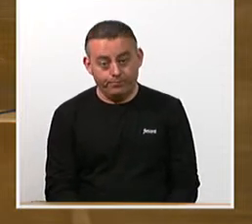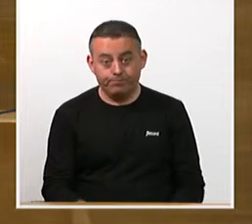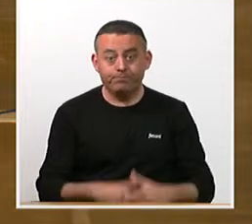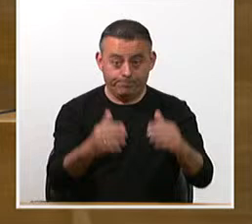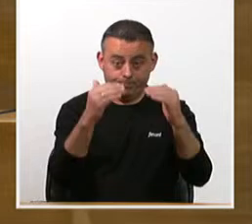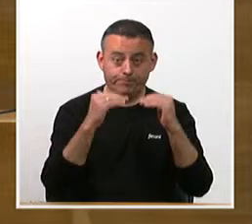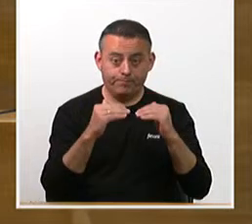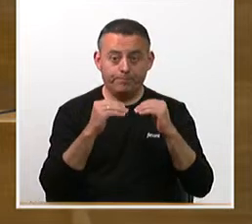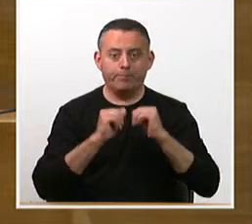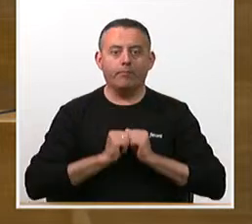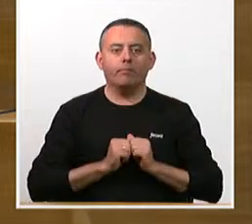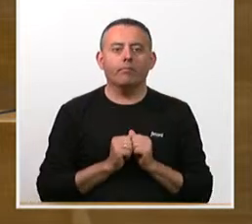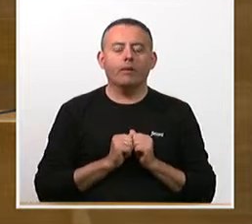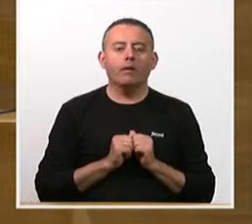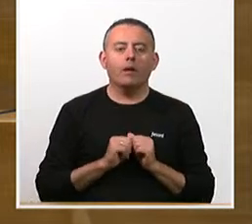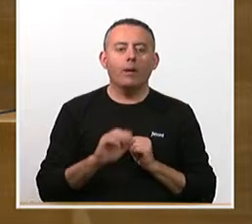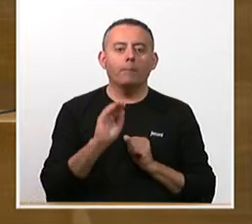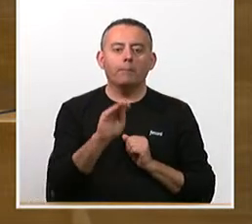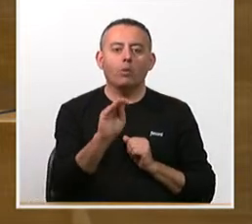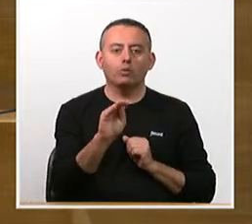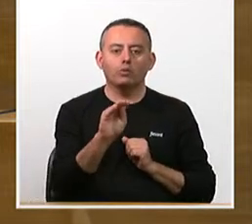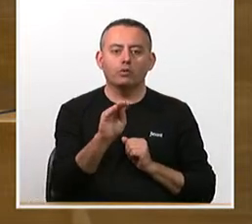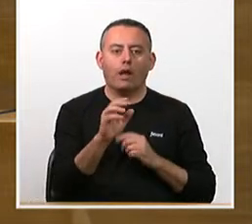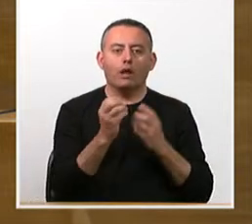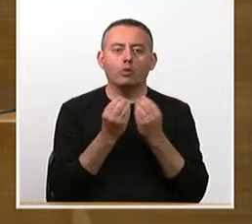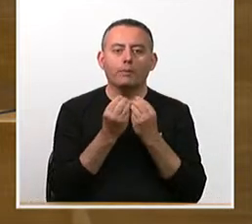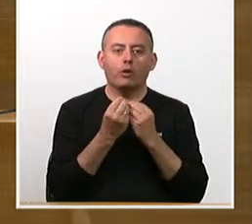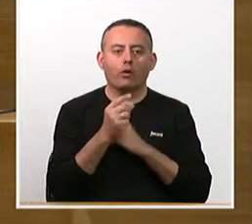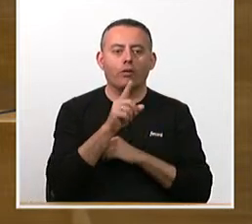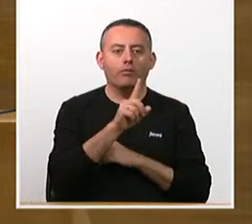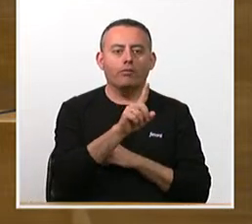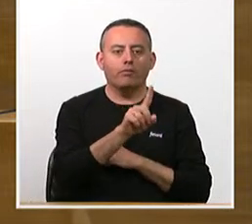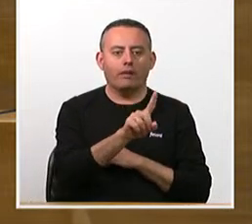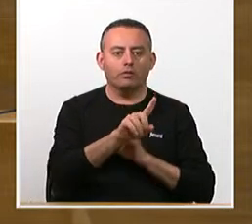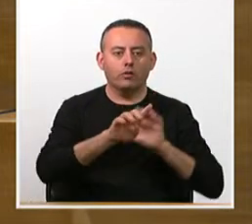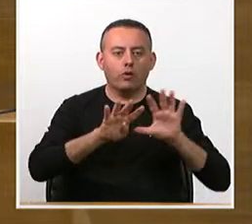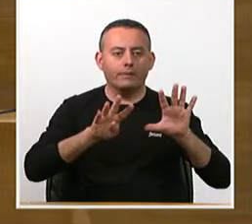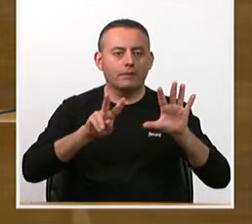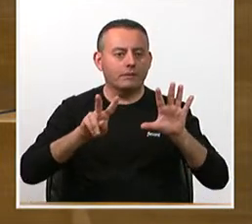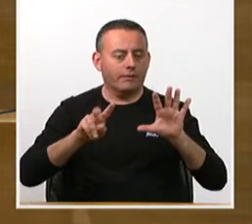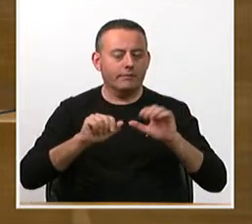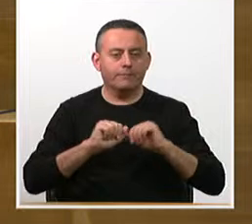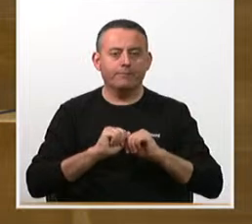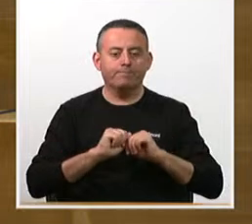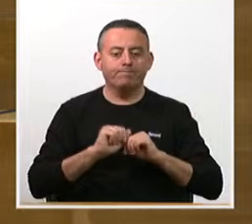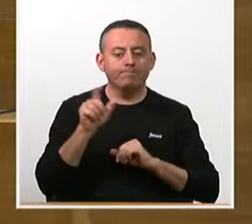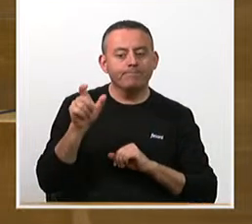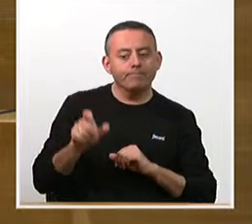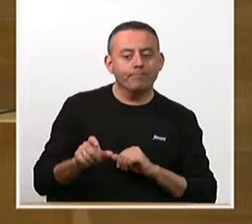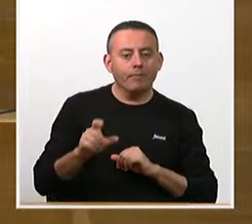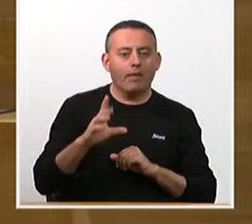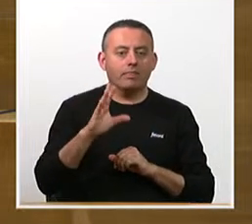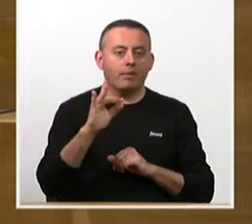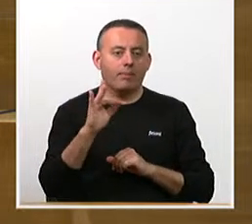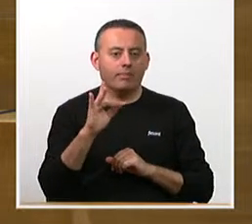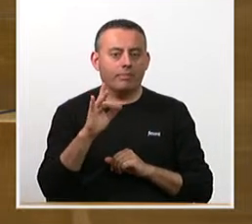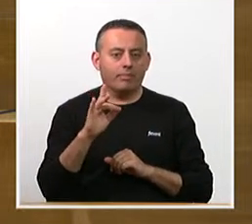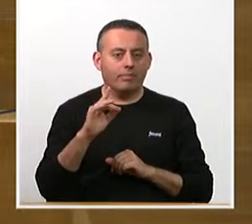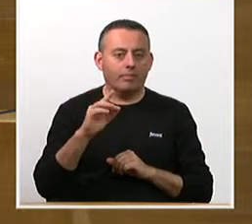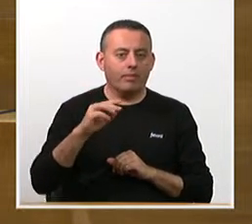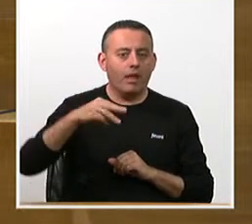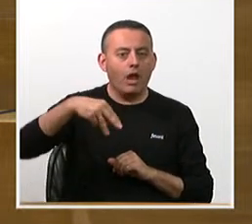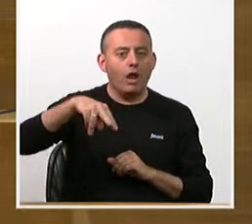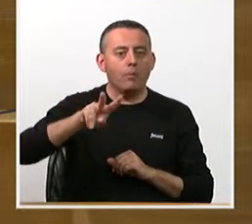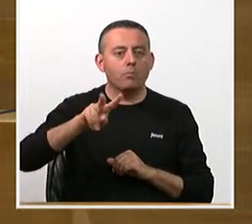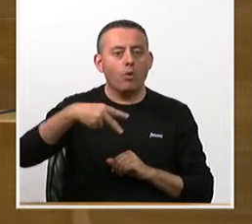pasamos a la pregunta número 197 formulada por el diputado David Muñoz David Muñoz